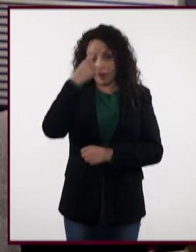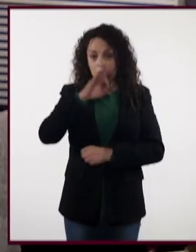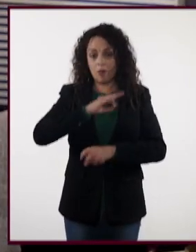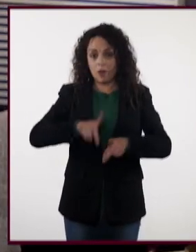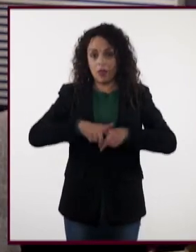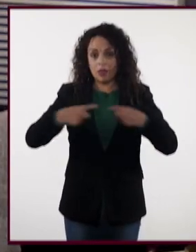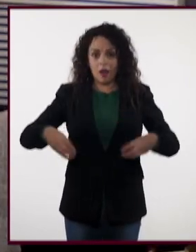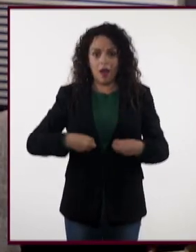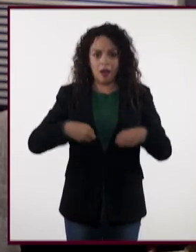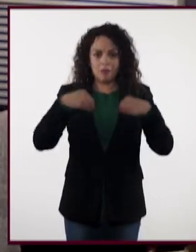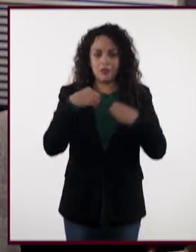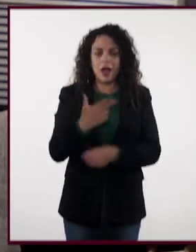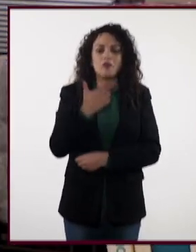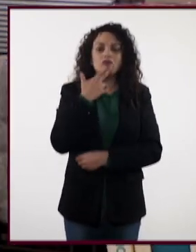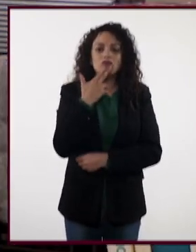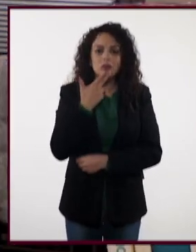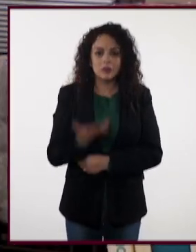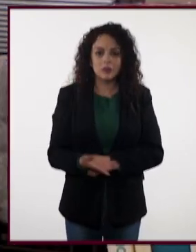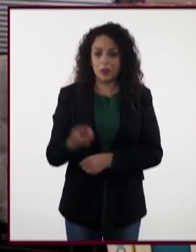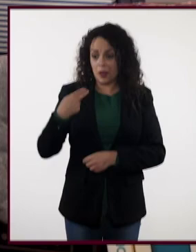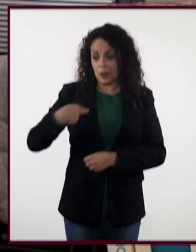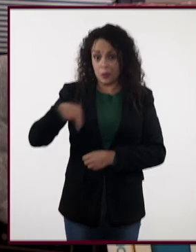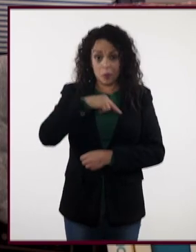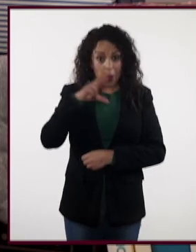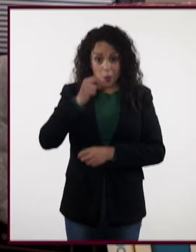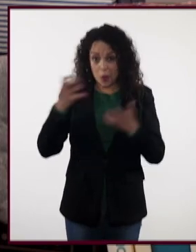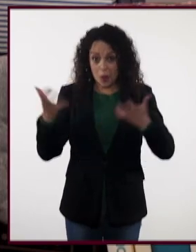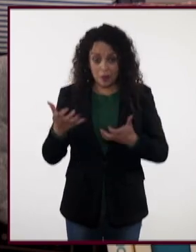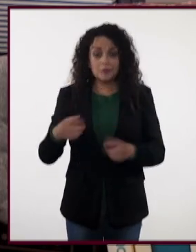desarrollar una vida productiva. Si no lo hacemos